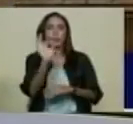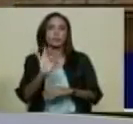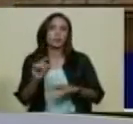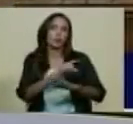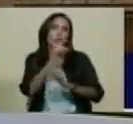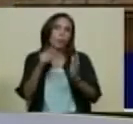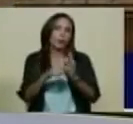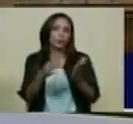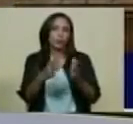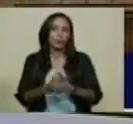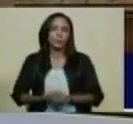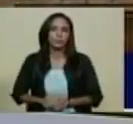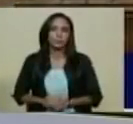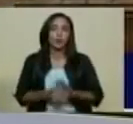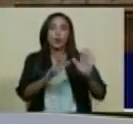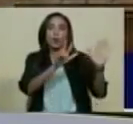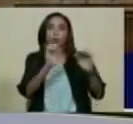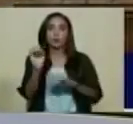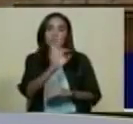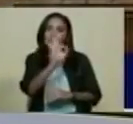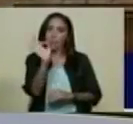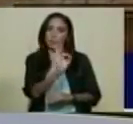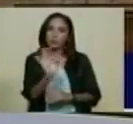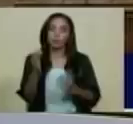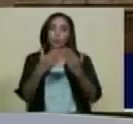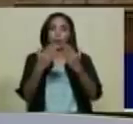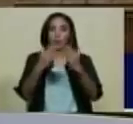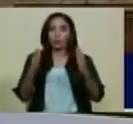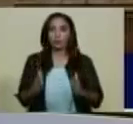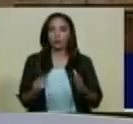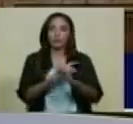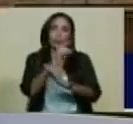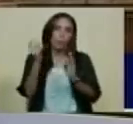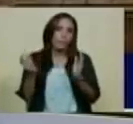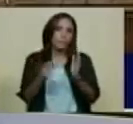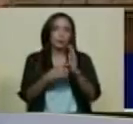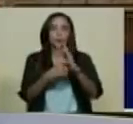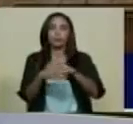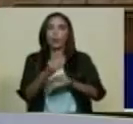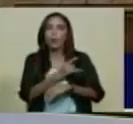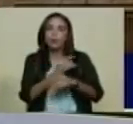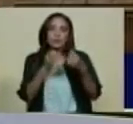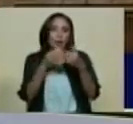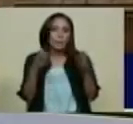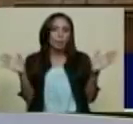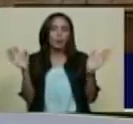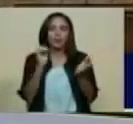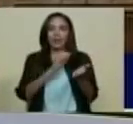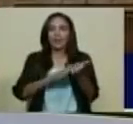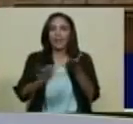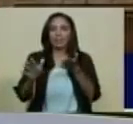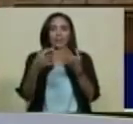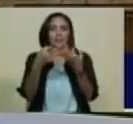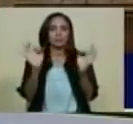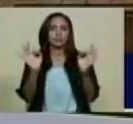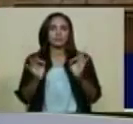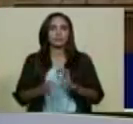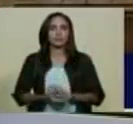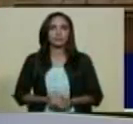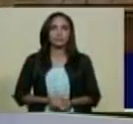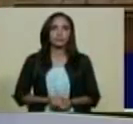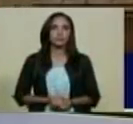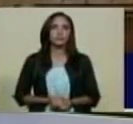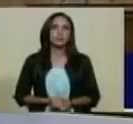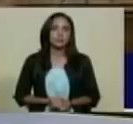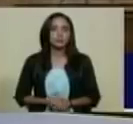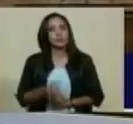redondearlo. 80% de los estudiantes están en la universidad pública, gratuita y de calidad. En las